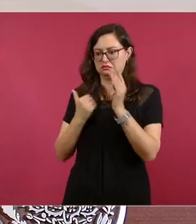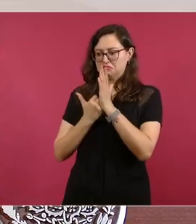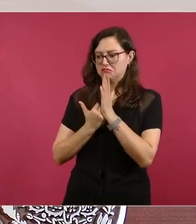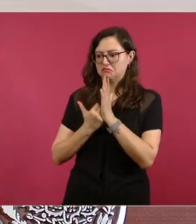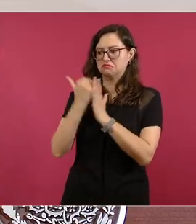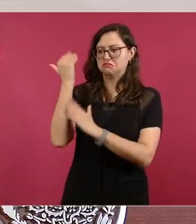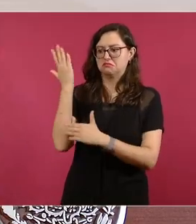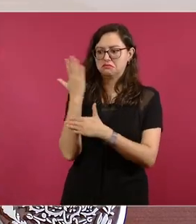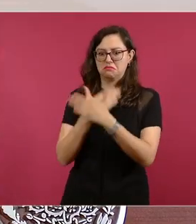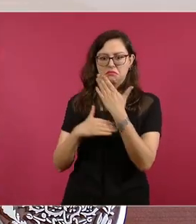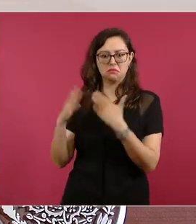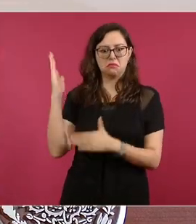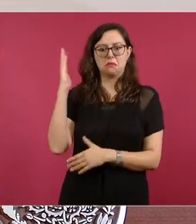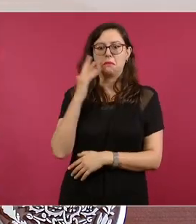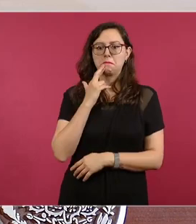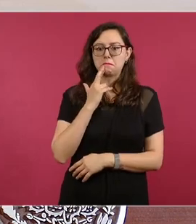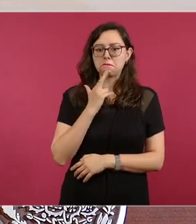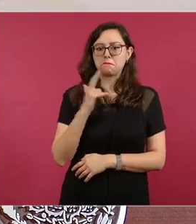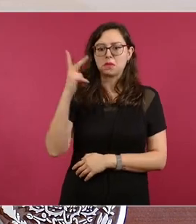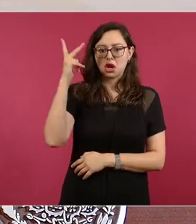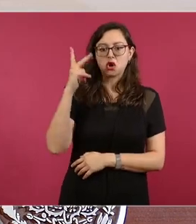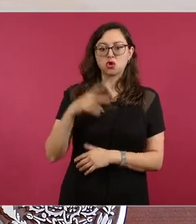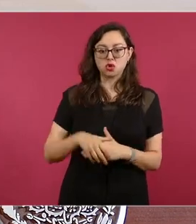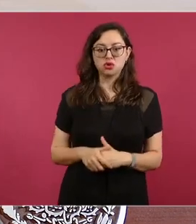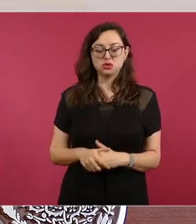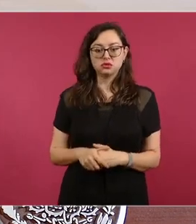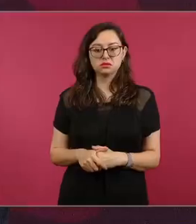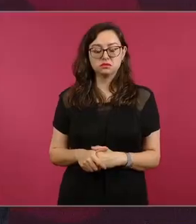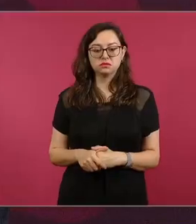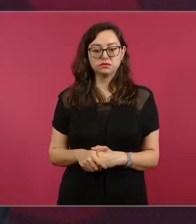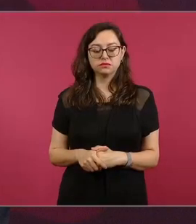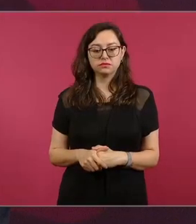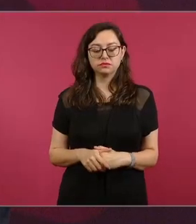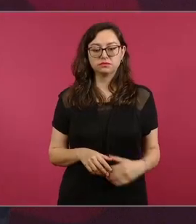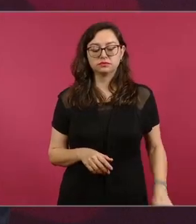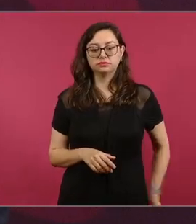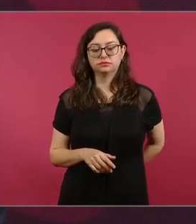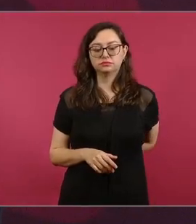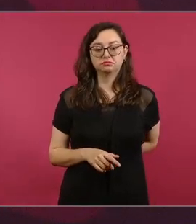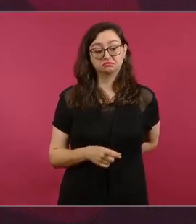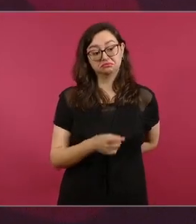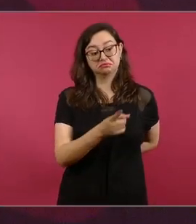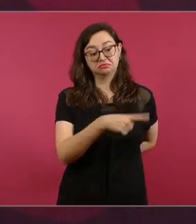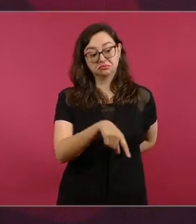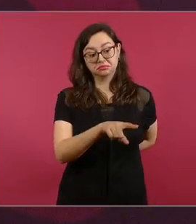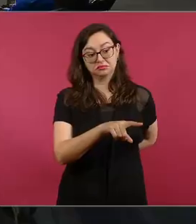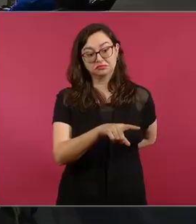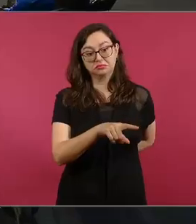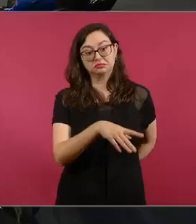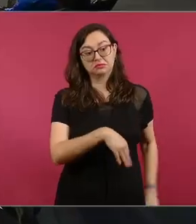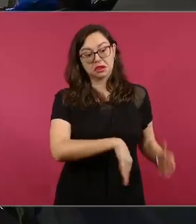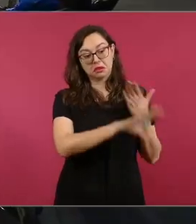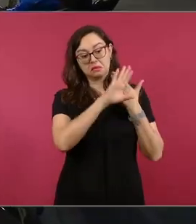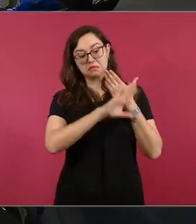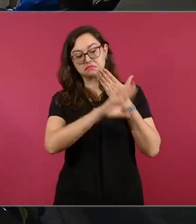ahora tiene un lugar especial en el mundo, es por